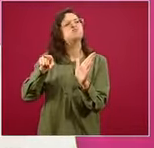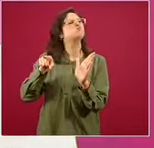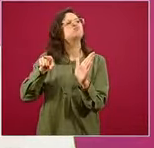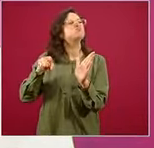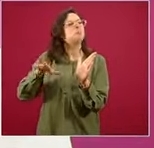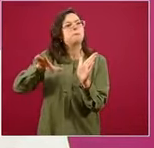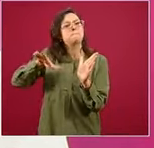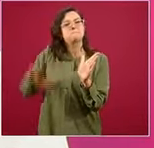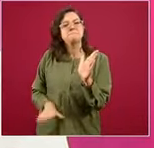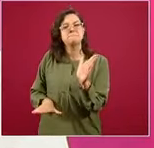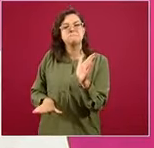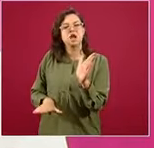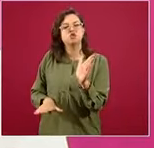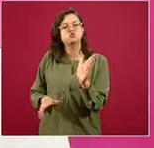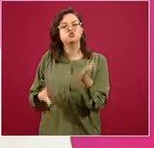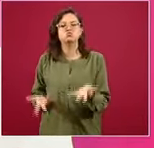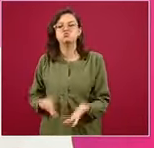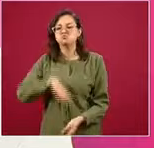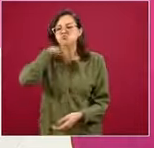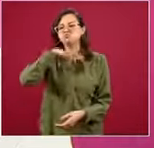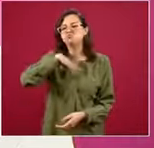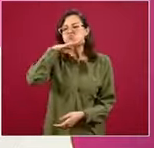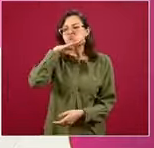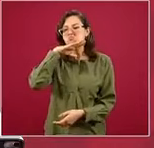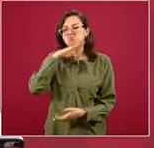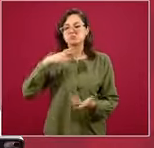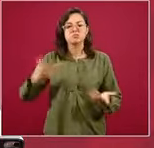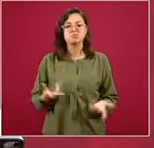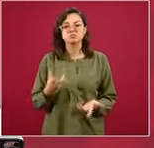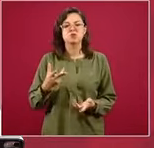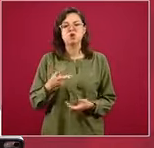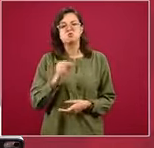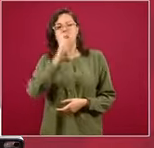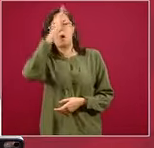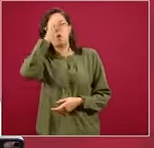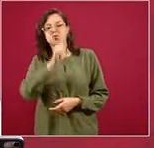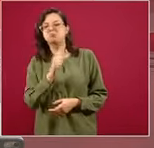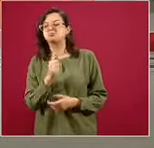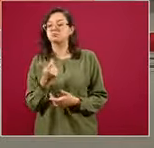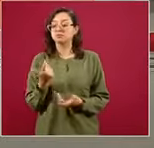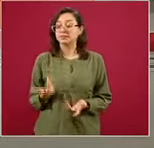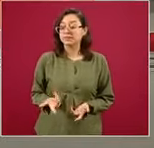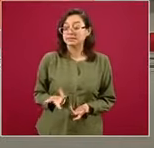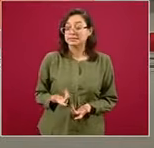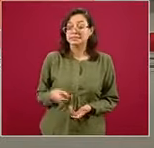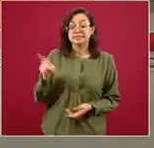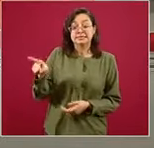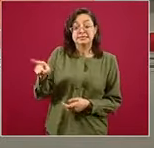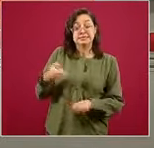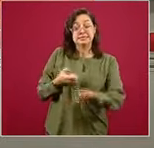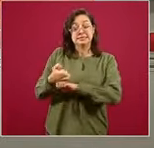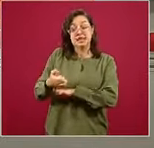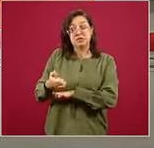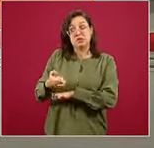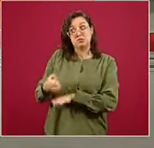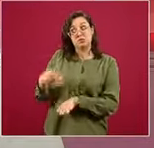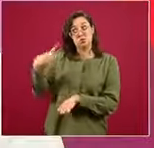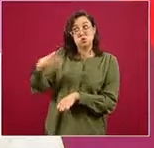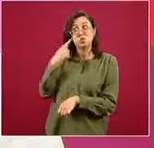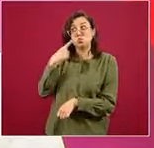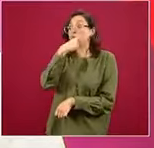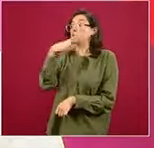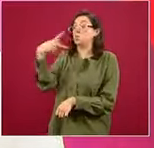están estipuladas en el acuerdo secretarial que sigue vigente, es responsabilidad del Estado la decisión que está